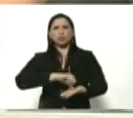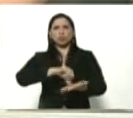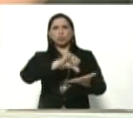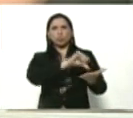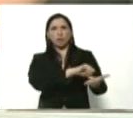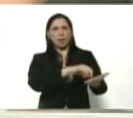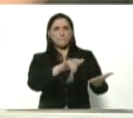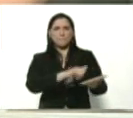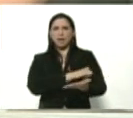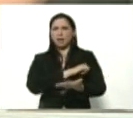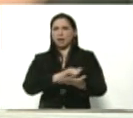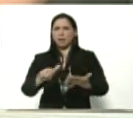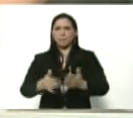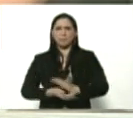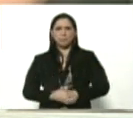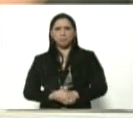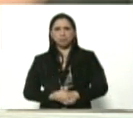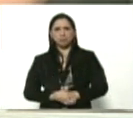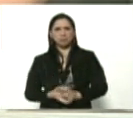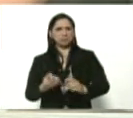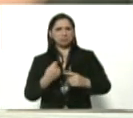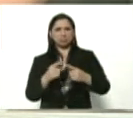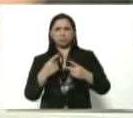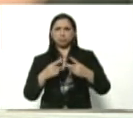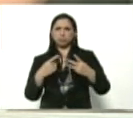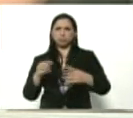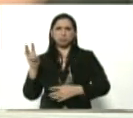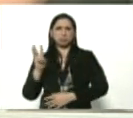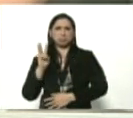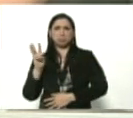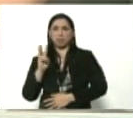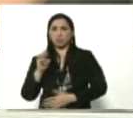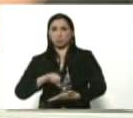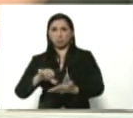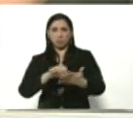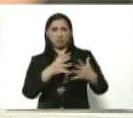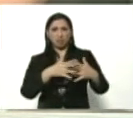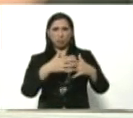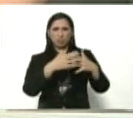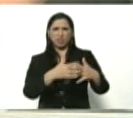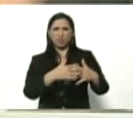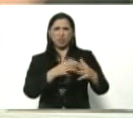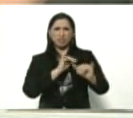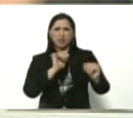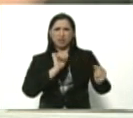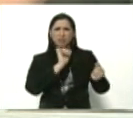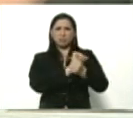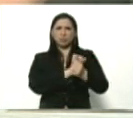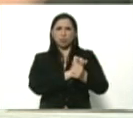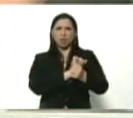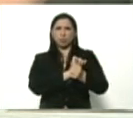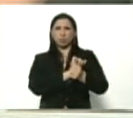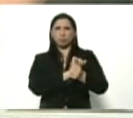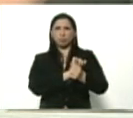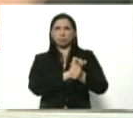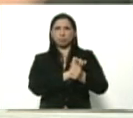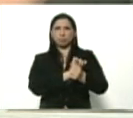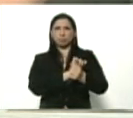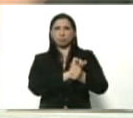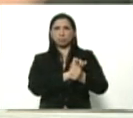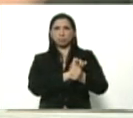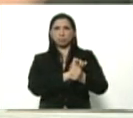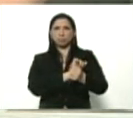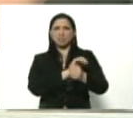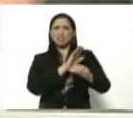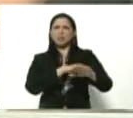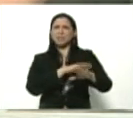en Miami, en Nueva York, en Washington, y fueran capturados infragantes?